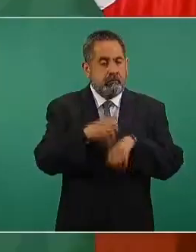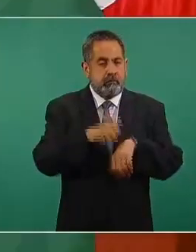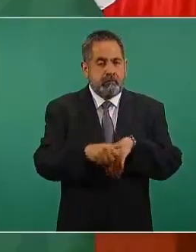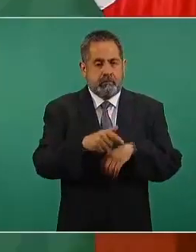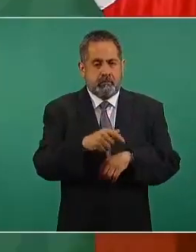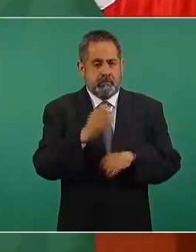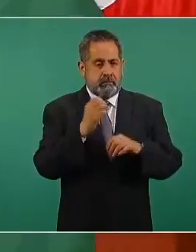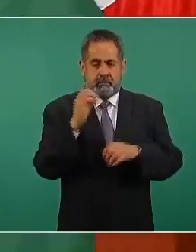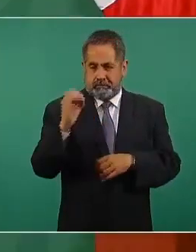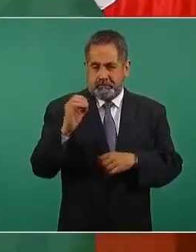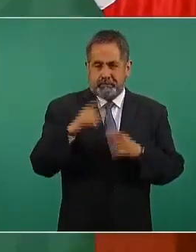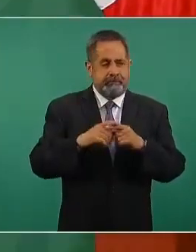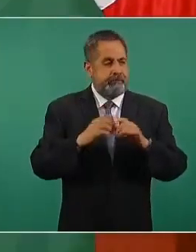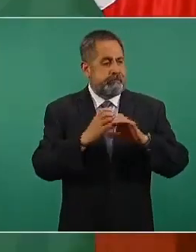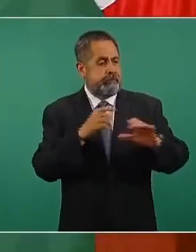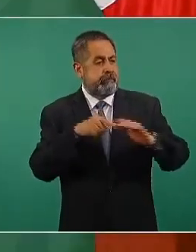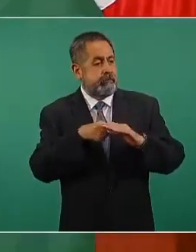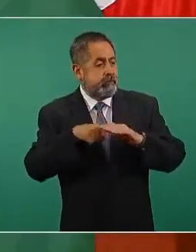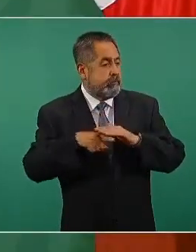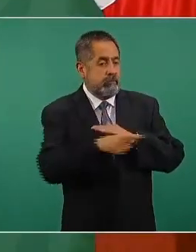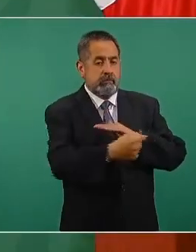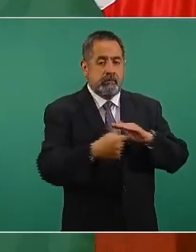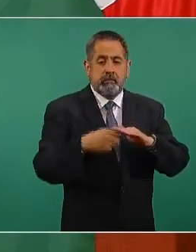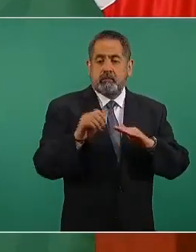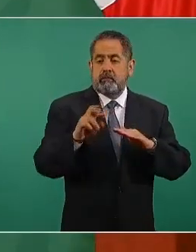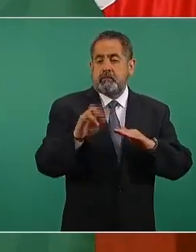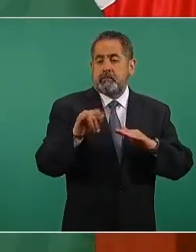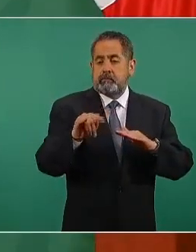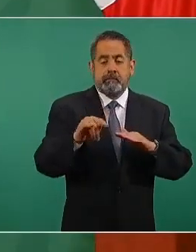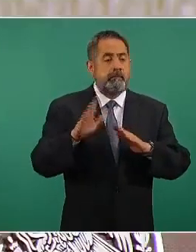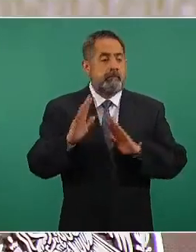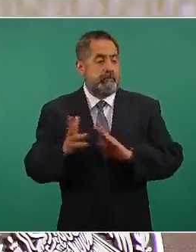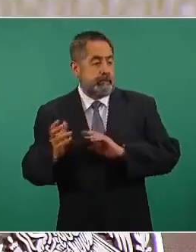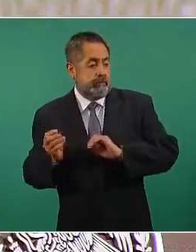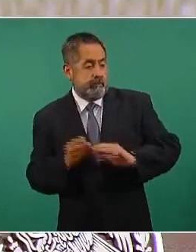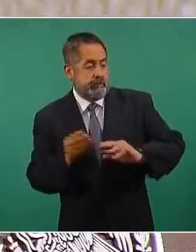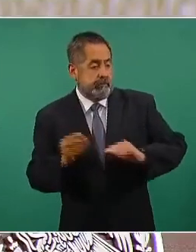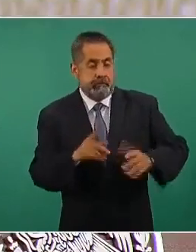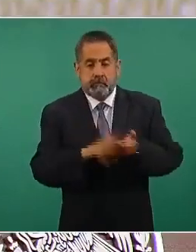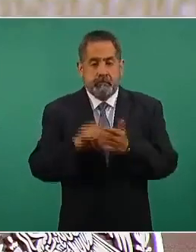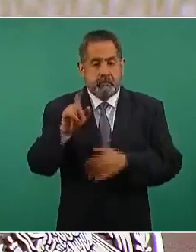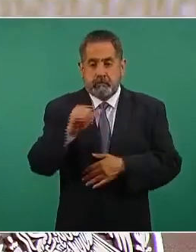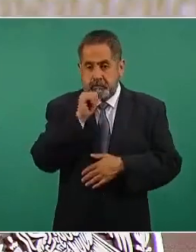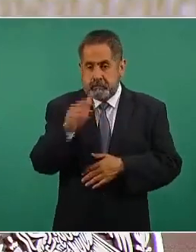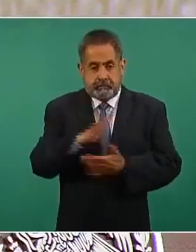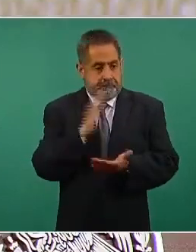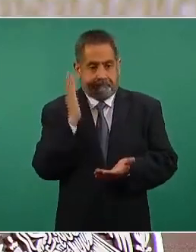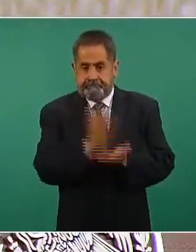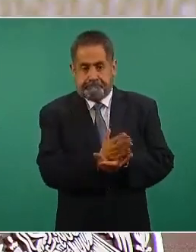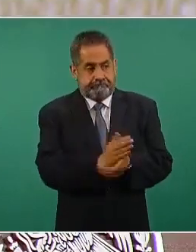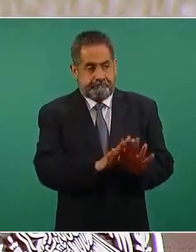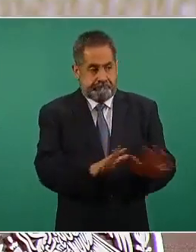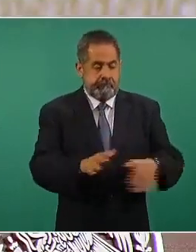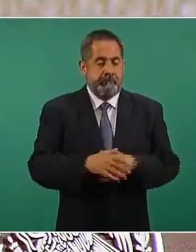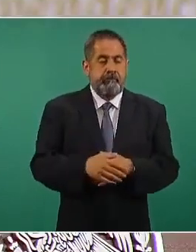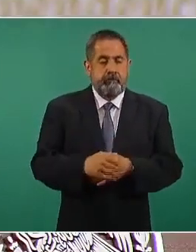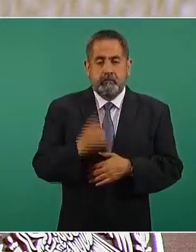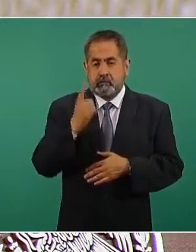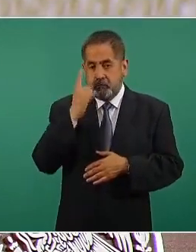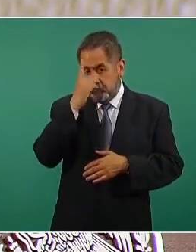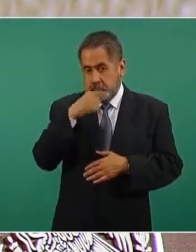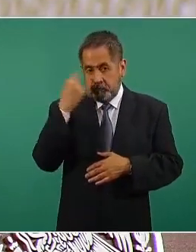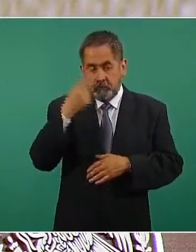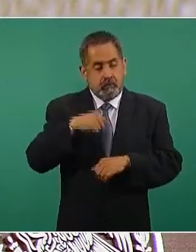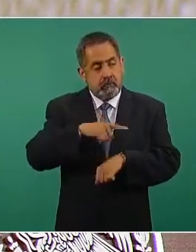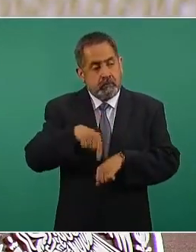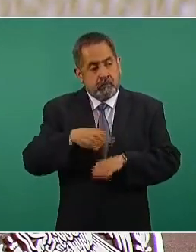del túnel emisor oriente, dejando de enviar agua a la planta El Caracol. Una hora después,